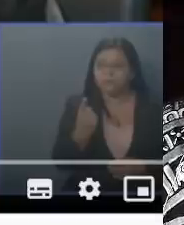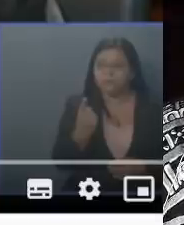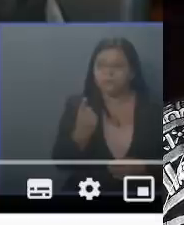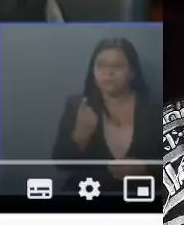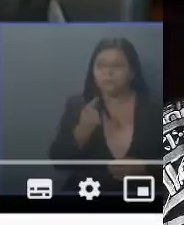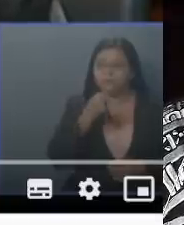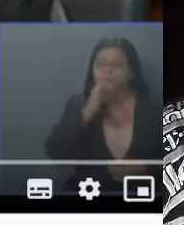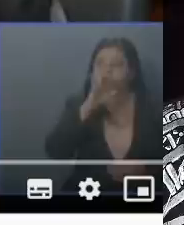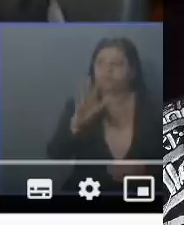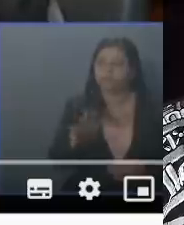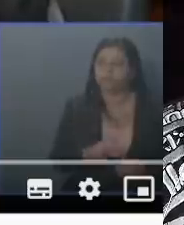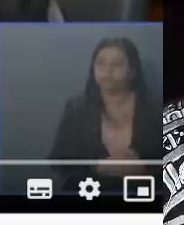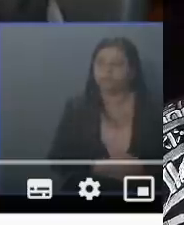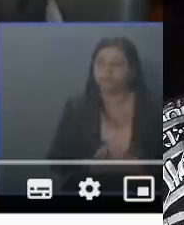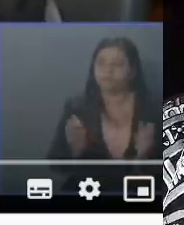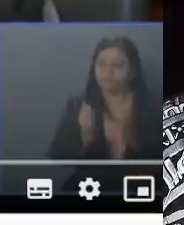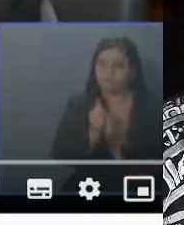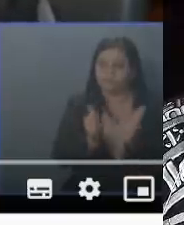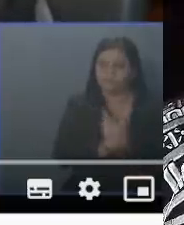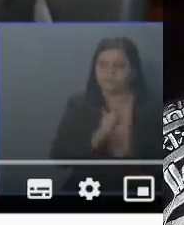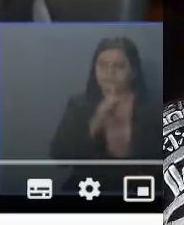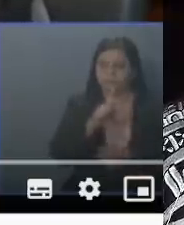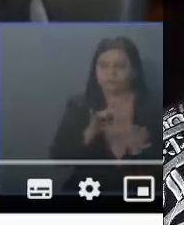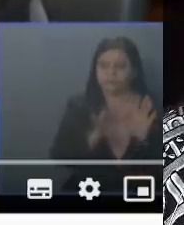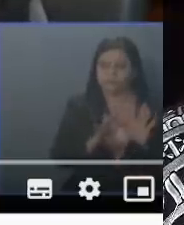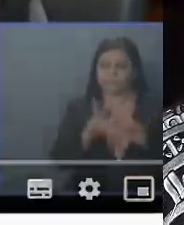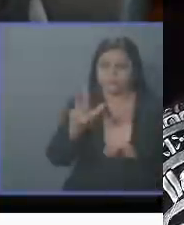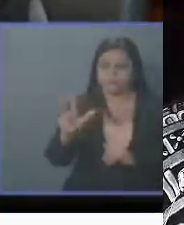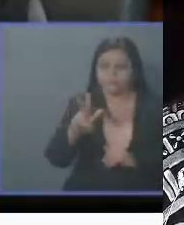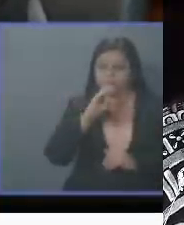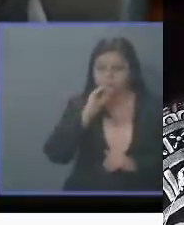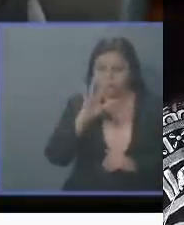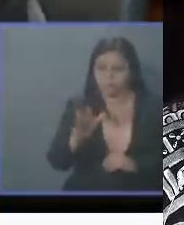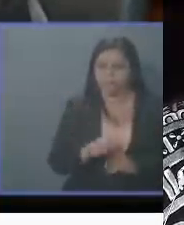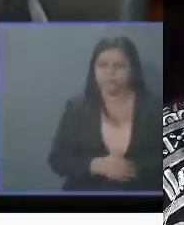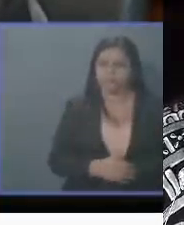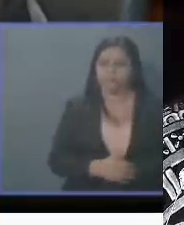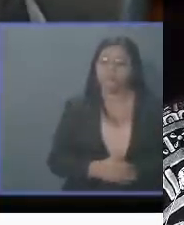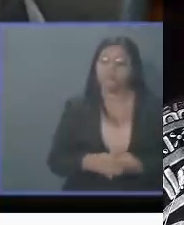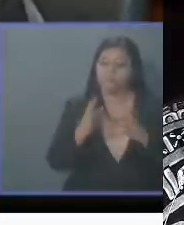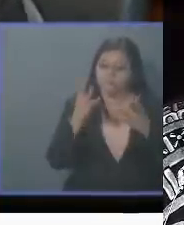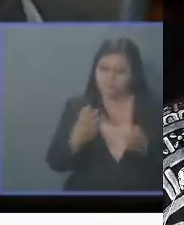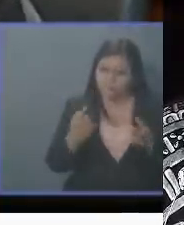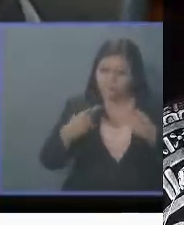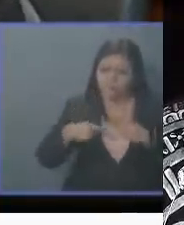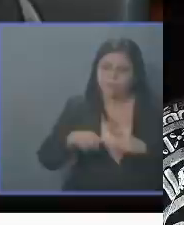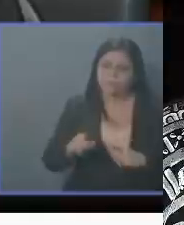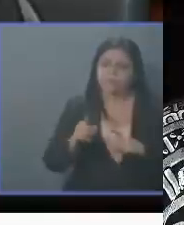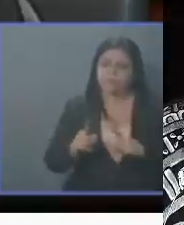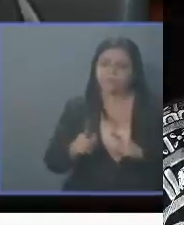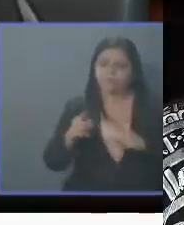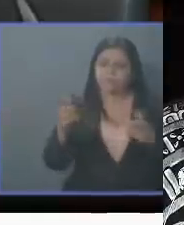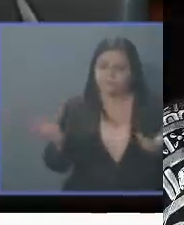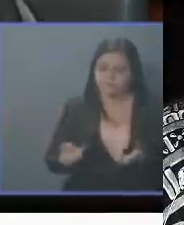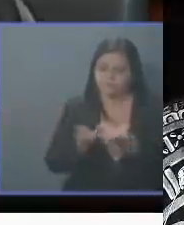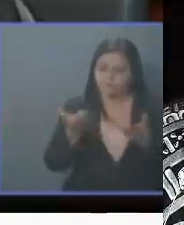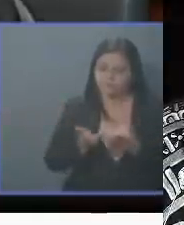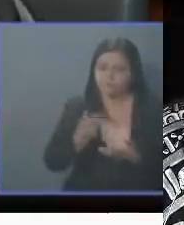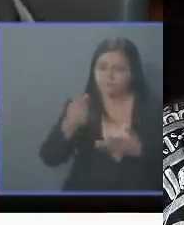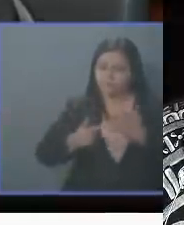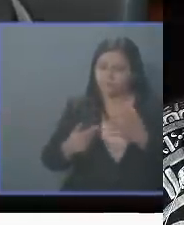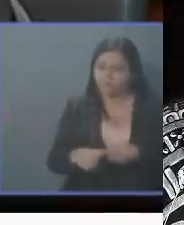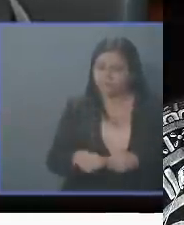escucha. En el artículo 193... dirigir la investigación del delito con